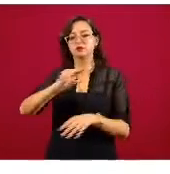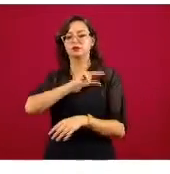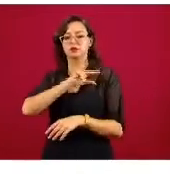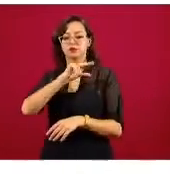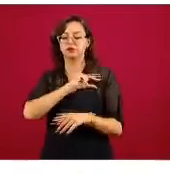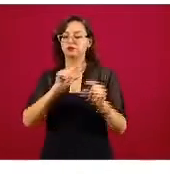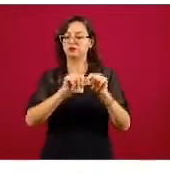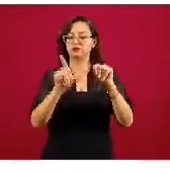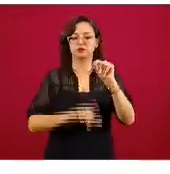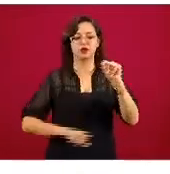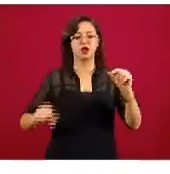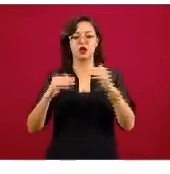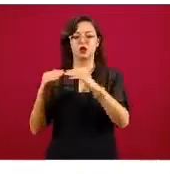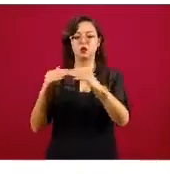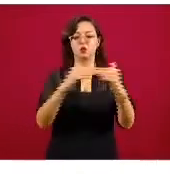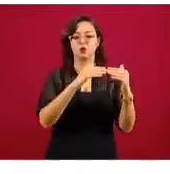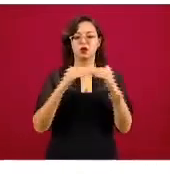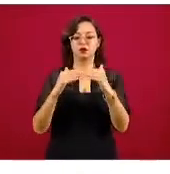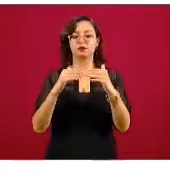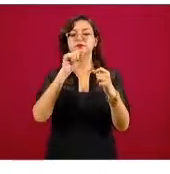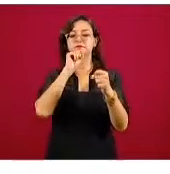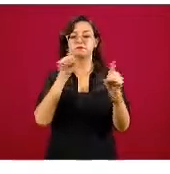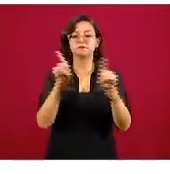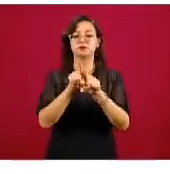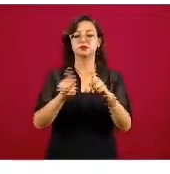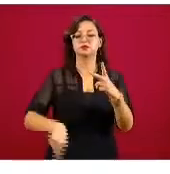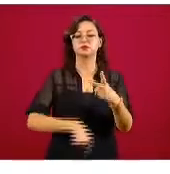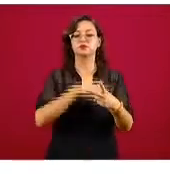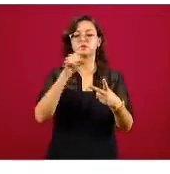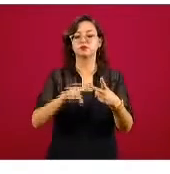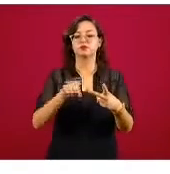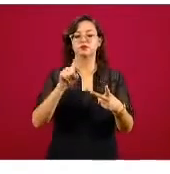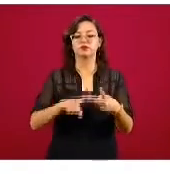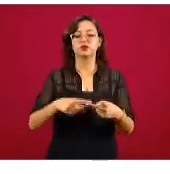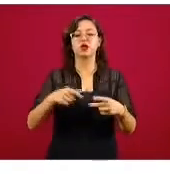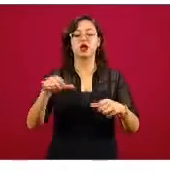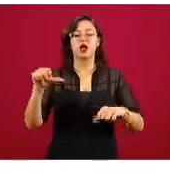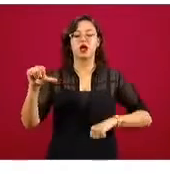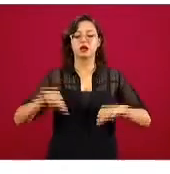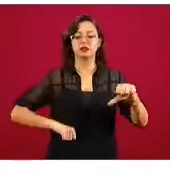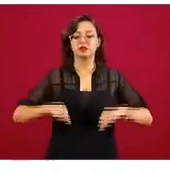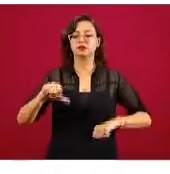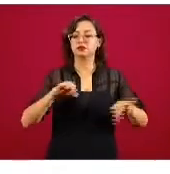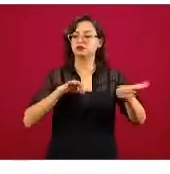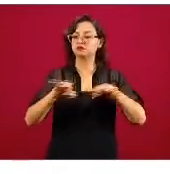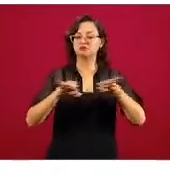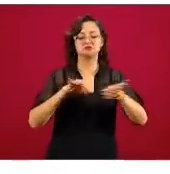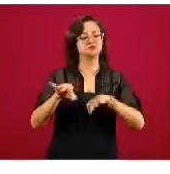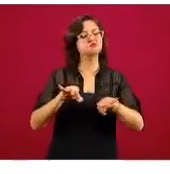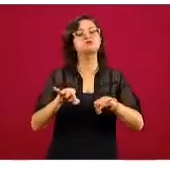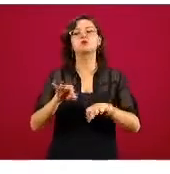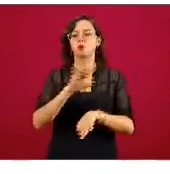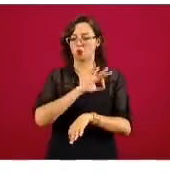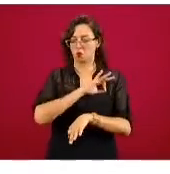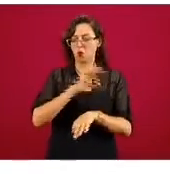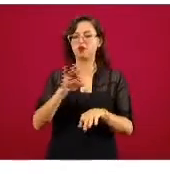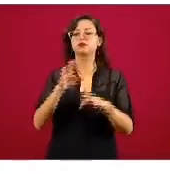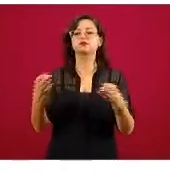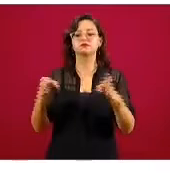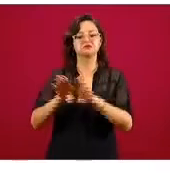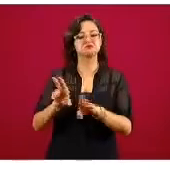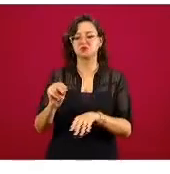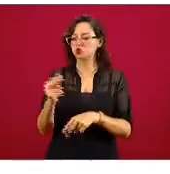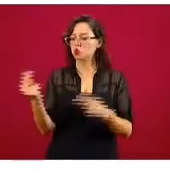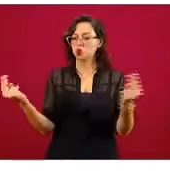en todo el territorio nacional. Asimismo, la suspensión de todas las actividades laborales no esenciales